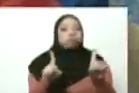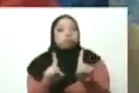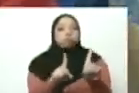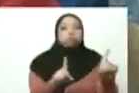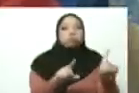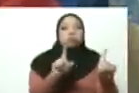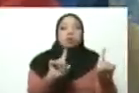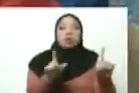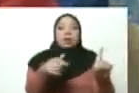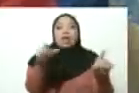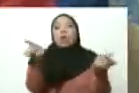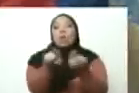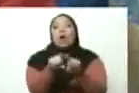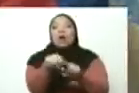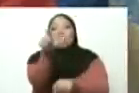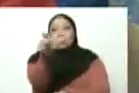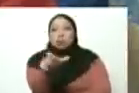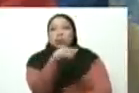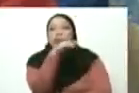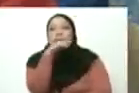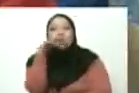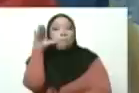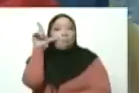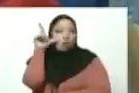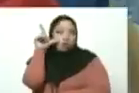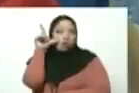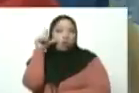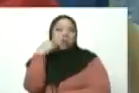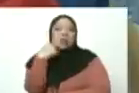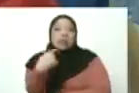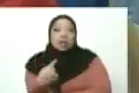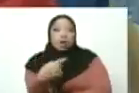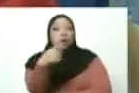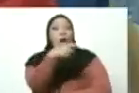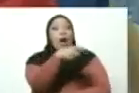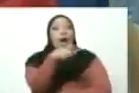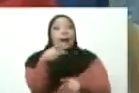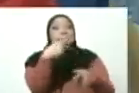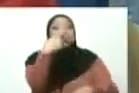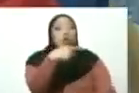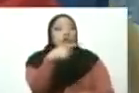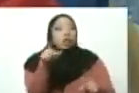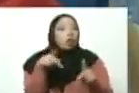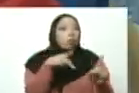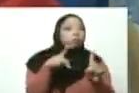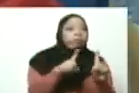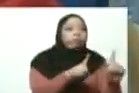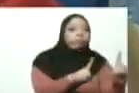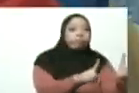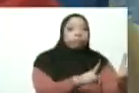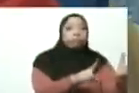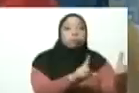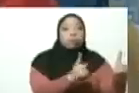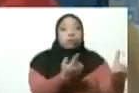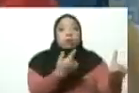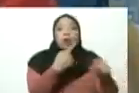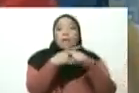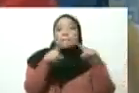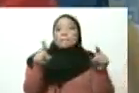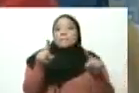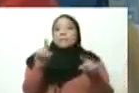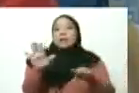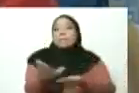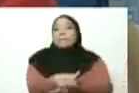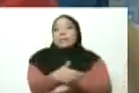justicia a leopoldo lópez apareció este prófugo leopoldo lópez apareció como su principal